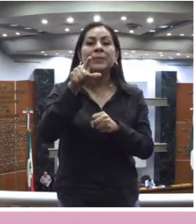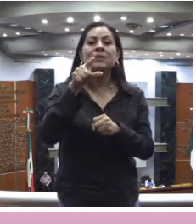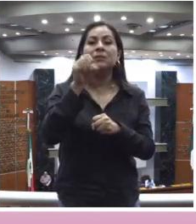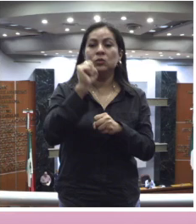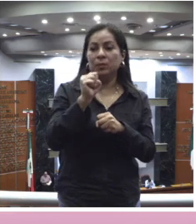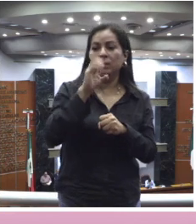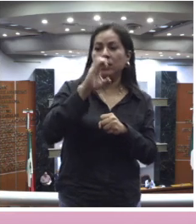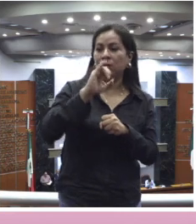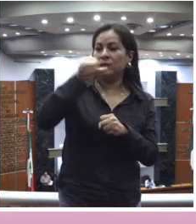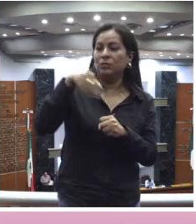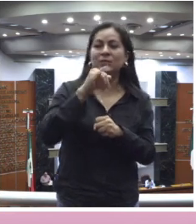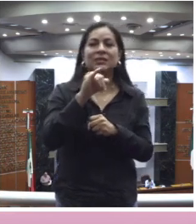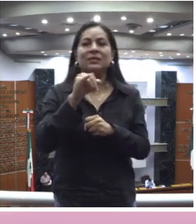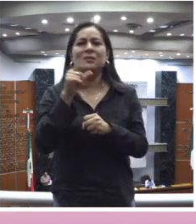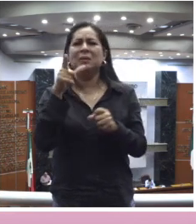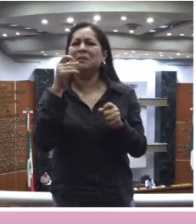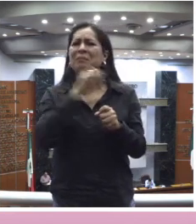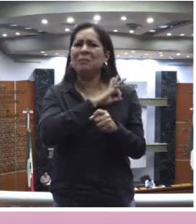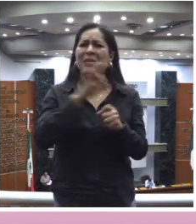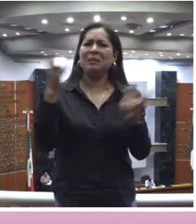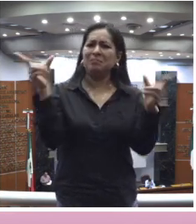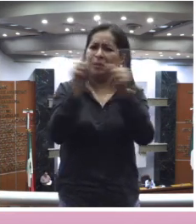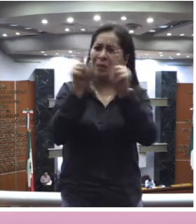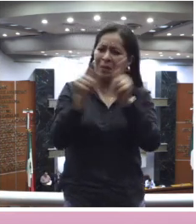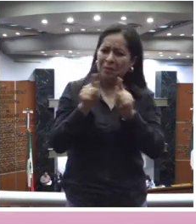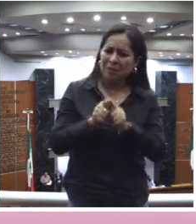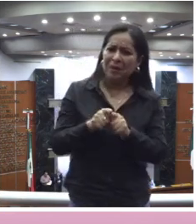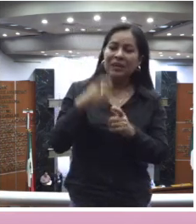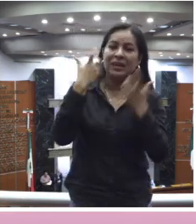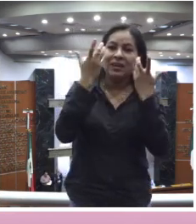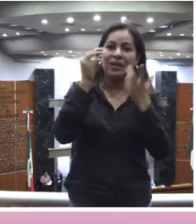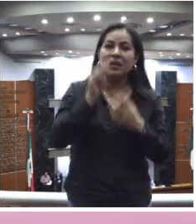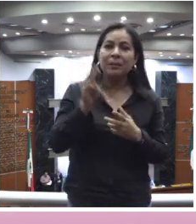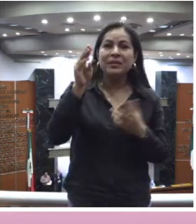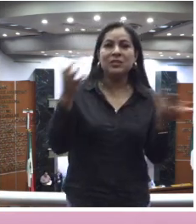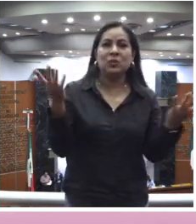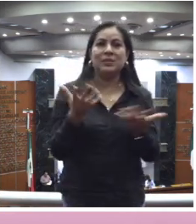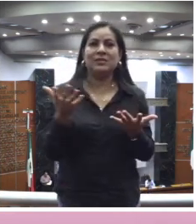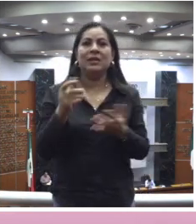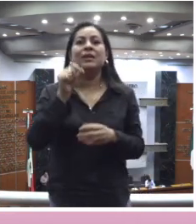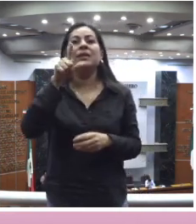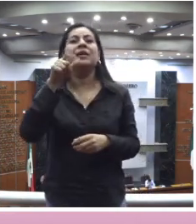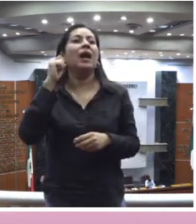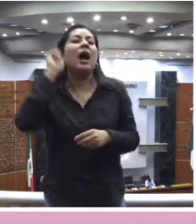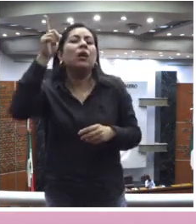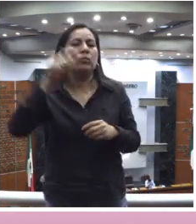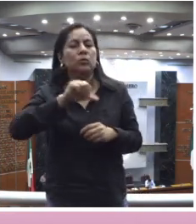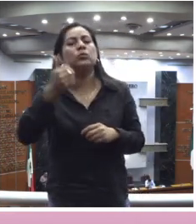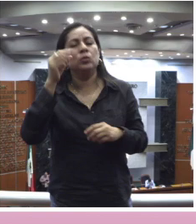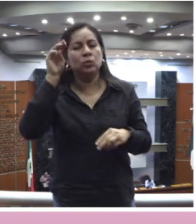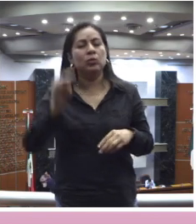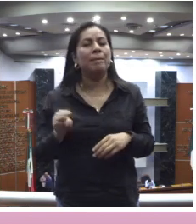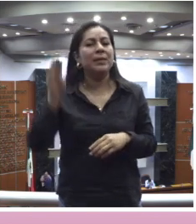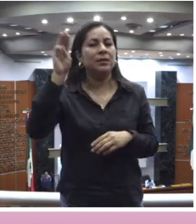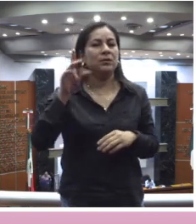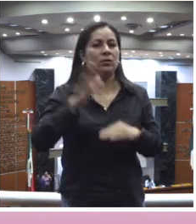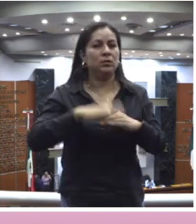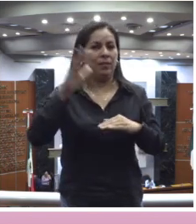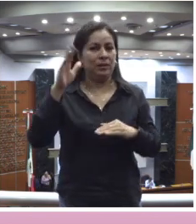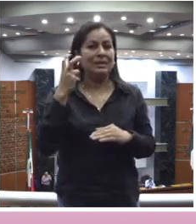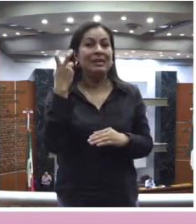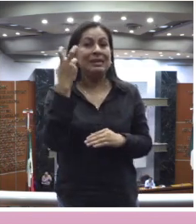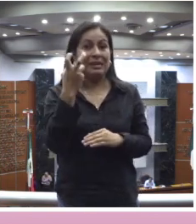pueda llegar a las conclusiones que pretende este ministro y algunos ministros más.